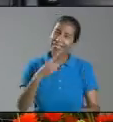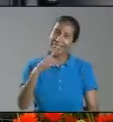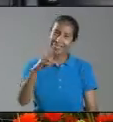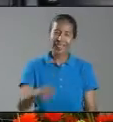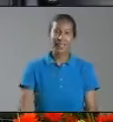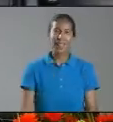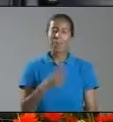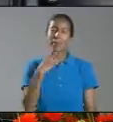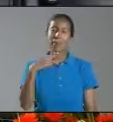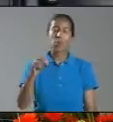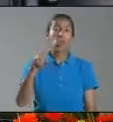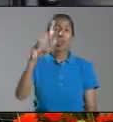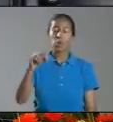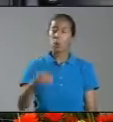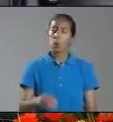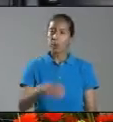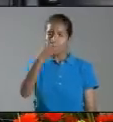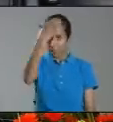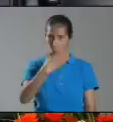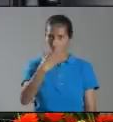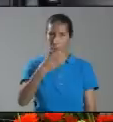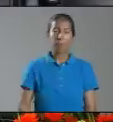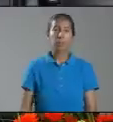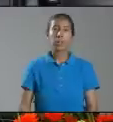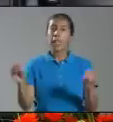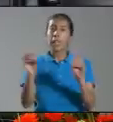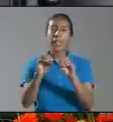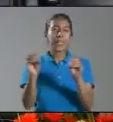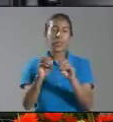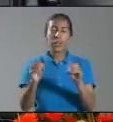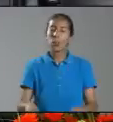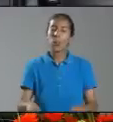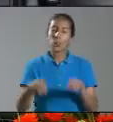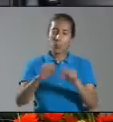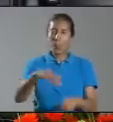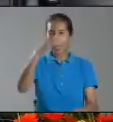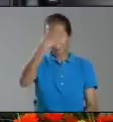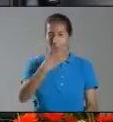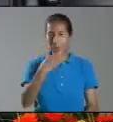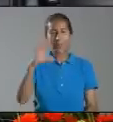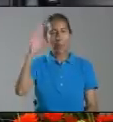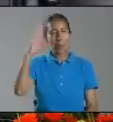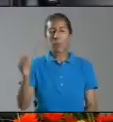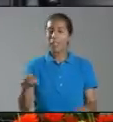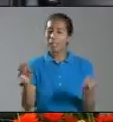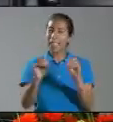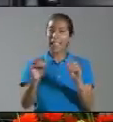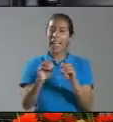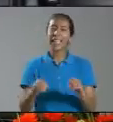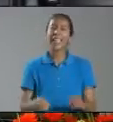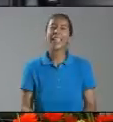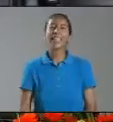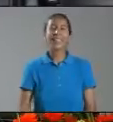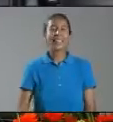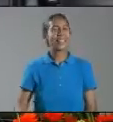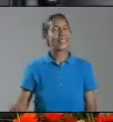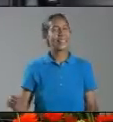Pero no te culpamos, y ninguno de los hermanos estos que están aquí te pueden culpar, porque ninguno se atrevió.